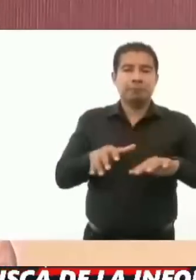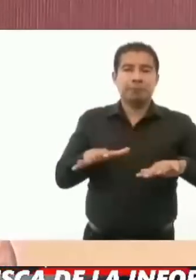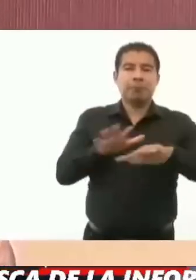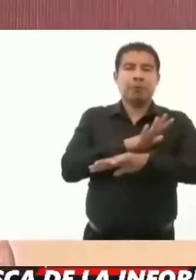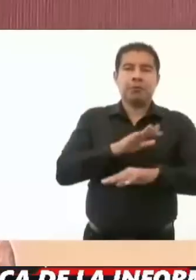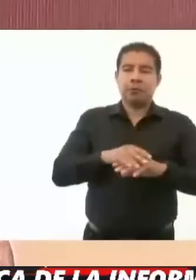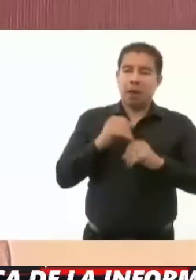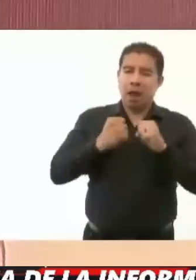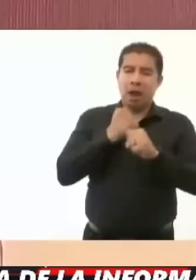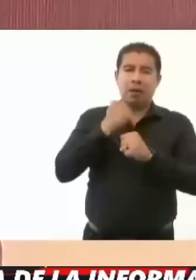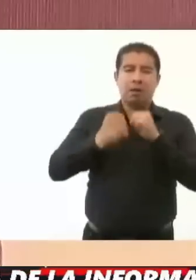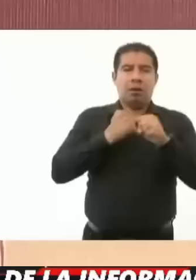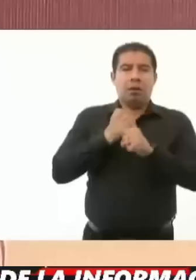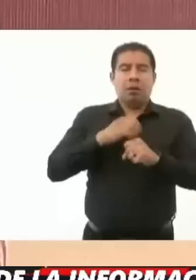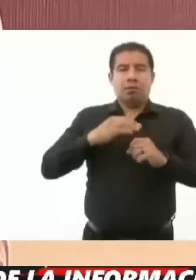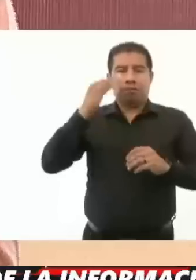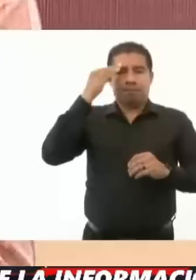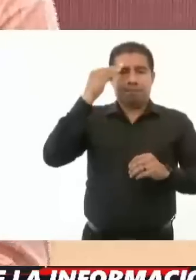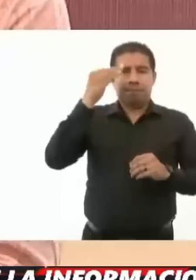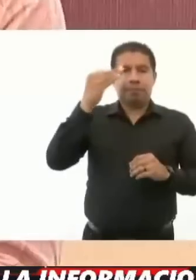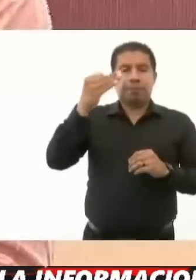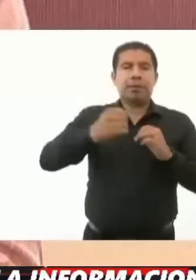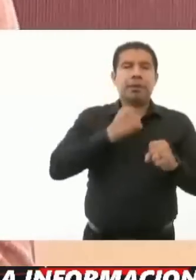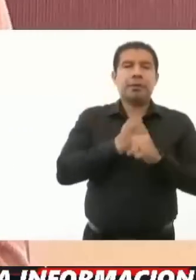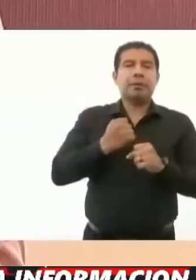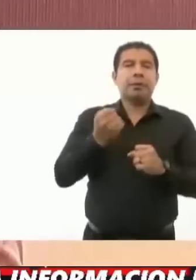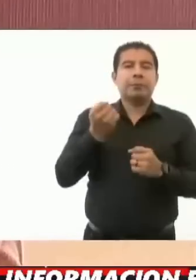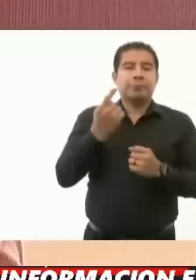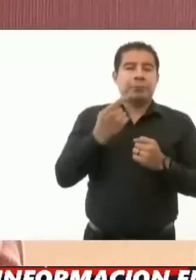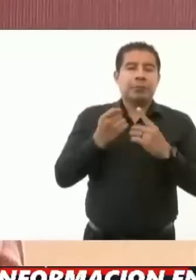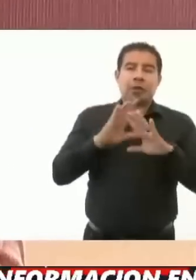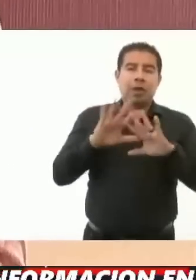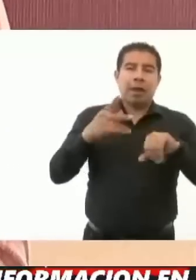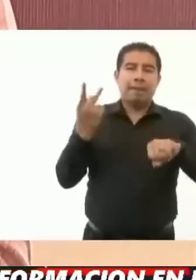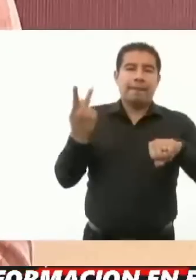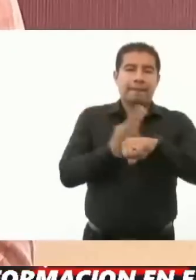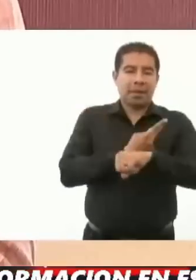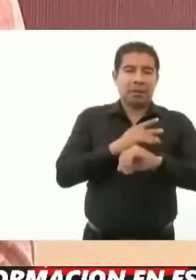¿Cuántos años luchando? Ya algunos se nos adelantaron.